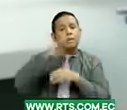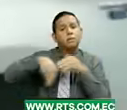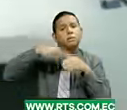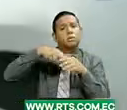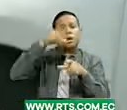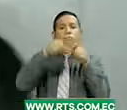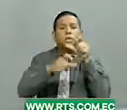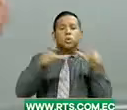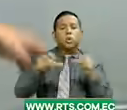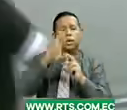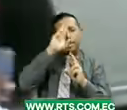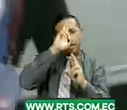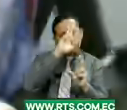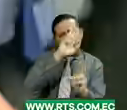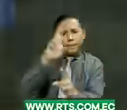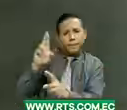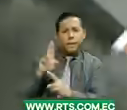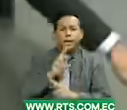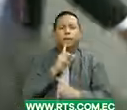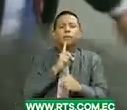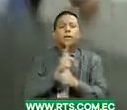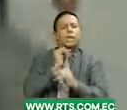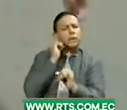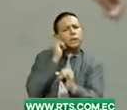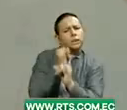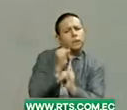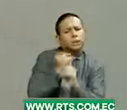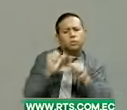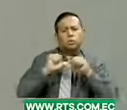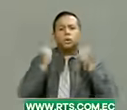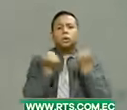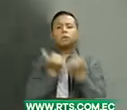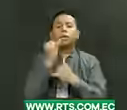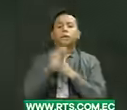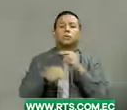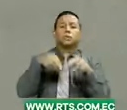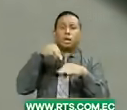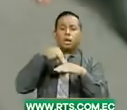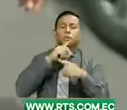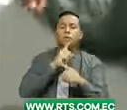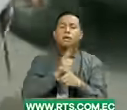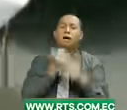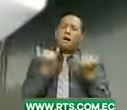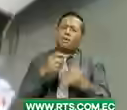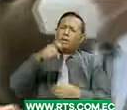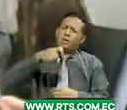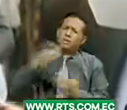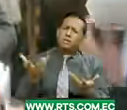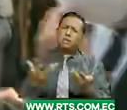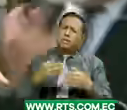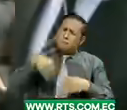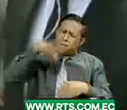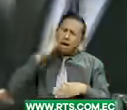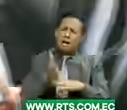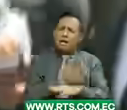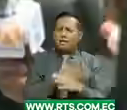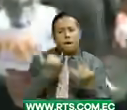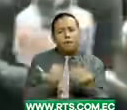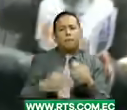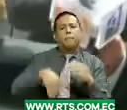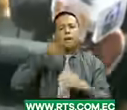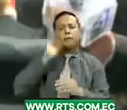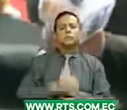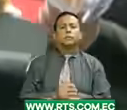credibilidad, la institucionalidad de la Asamblea Nacional. Es necesario, ahora más que nunca. El expresidente Osvaldo